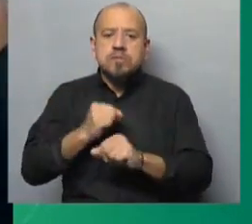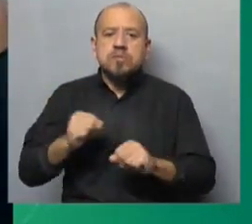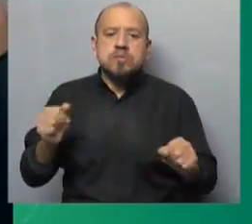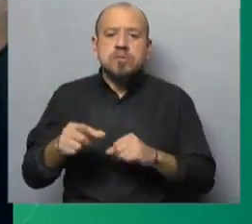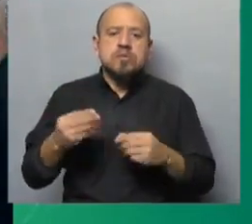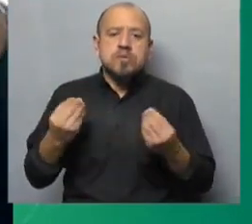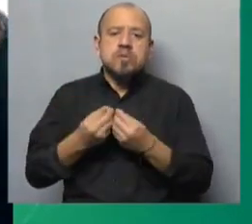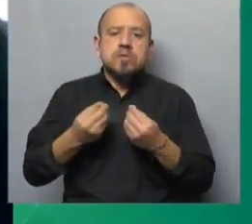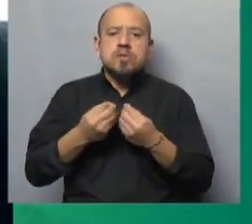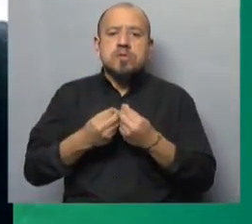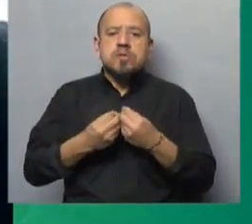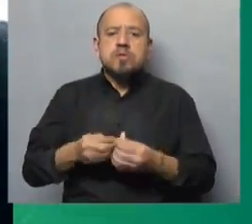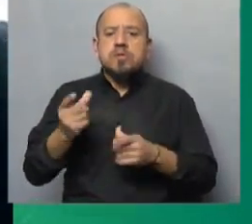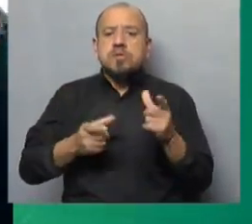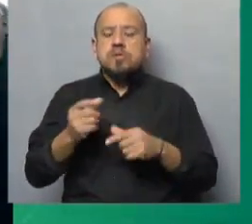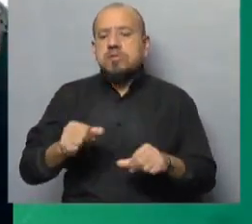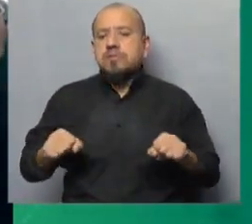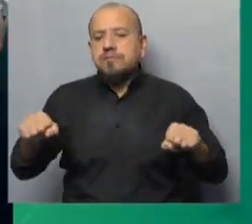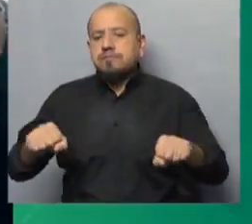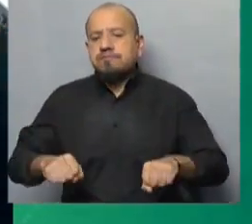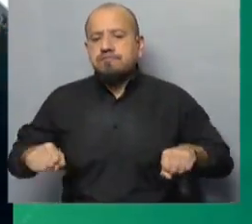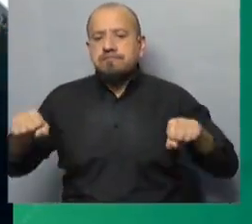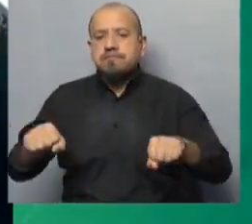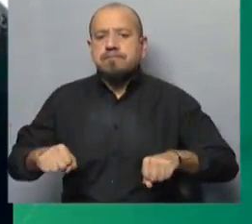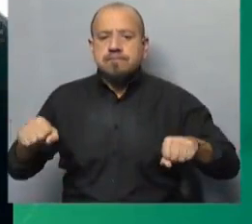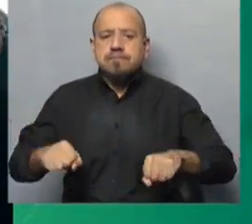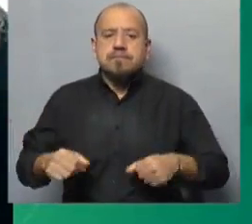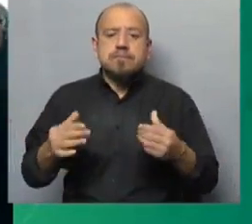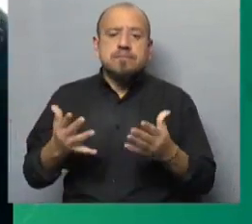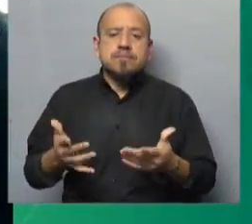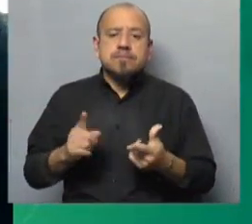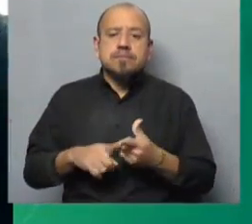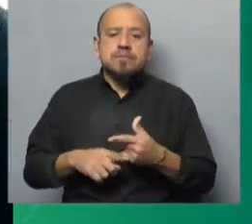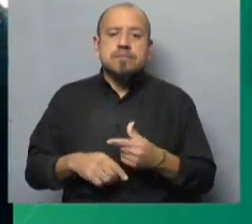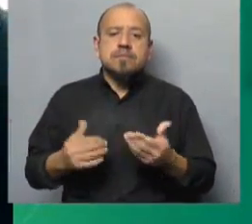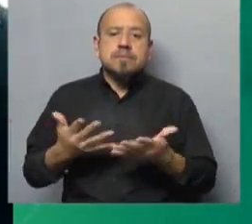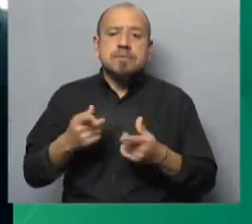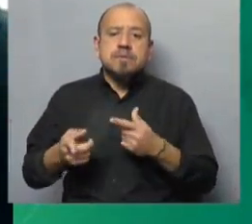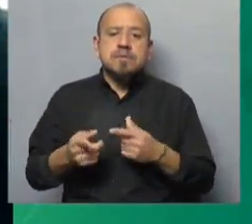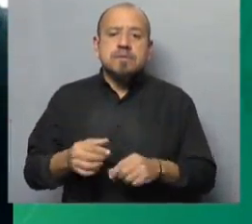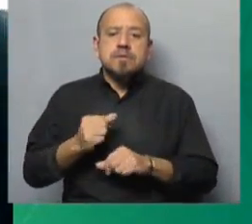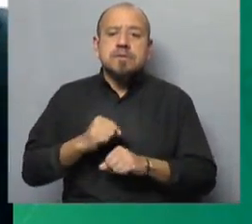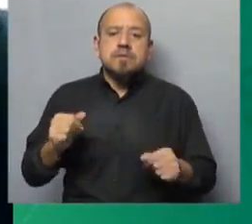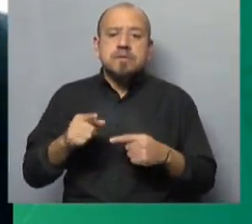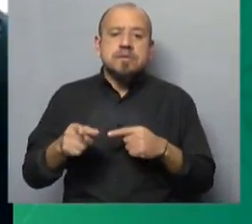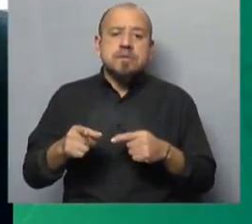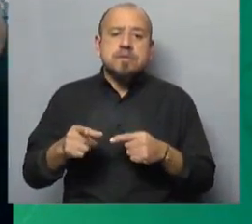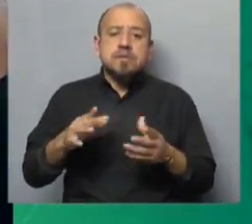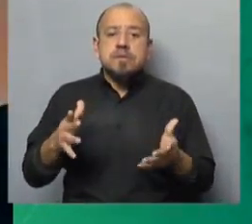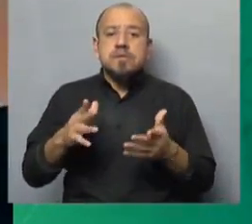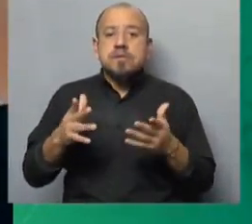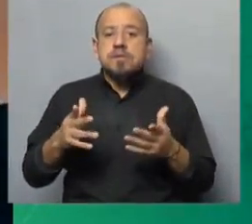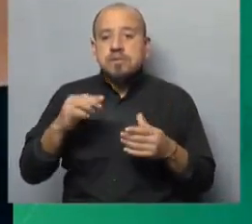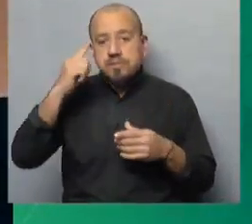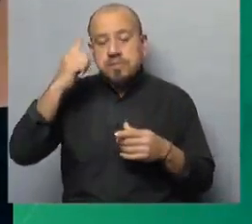mucha gente dejó de remar porque era un plan muy fuerte y bueno o sea ahora se logró esa locura que era pensar en una medalla